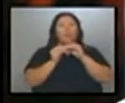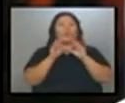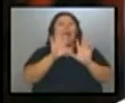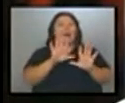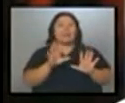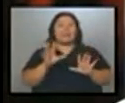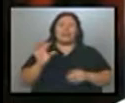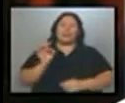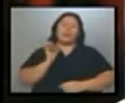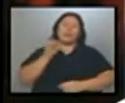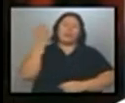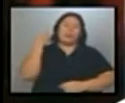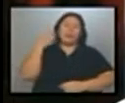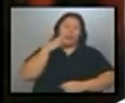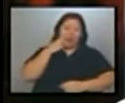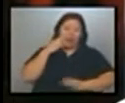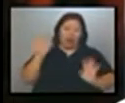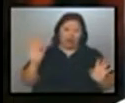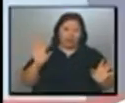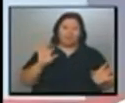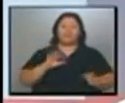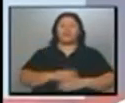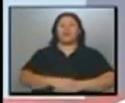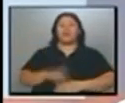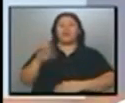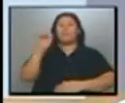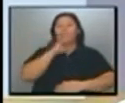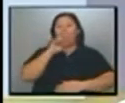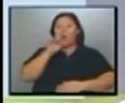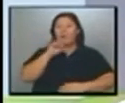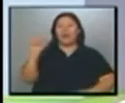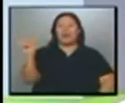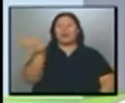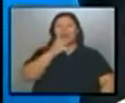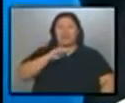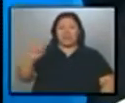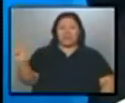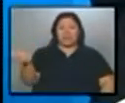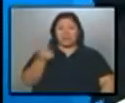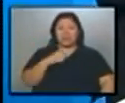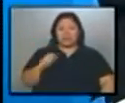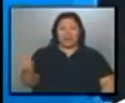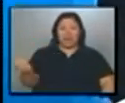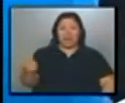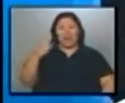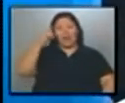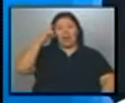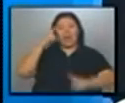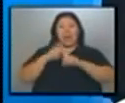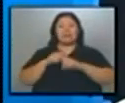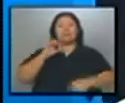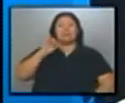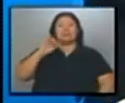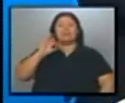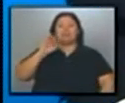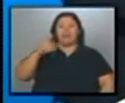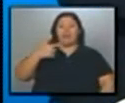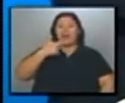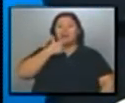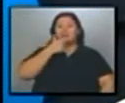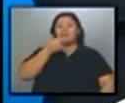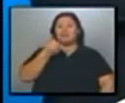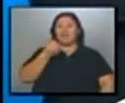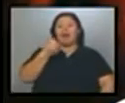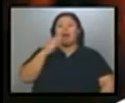bueno, lo puse por el beso. La única tenista que apareció en las fotografías en el casamiento de Vilas es Gaby Sabatini, que está hermosa.